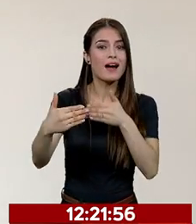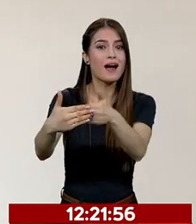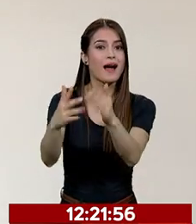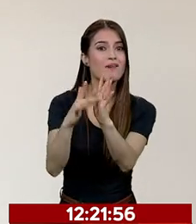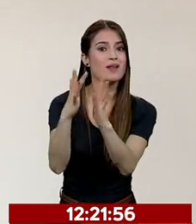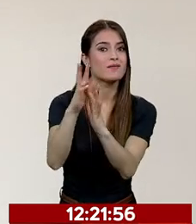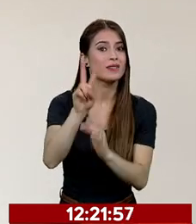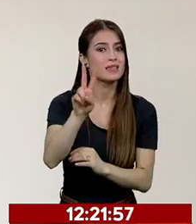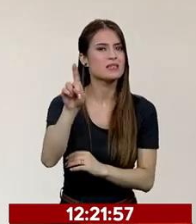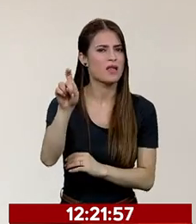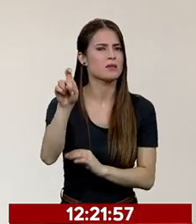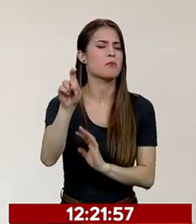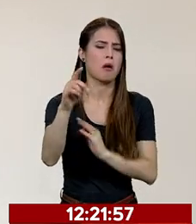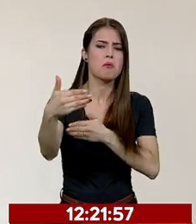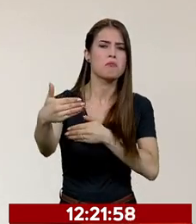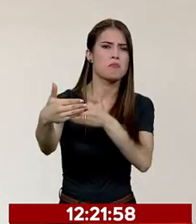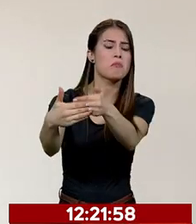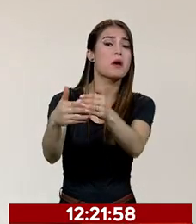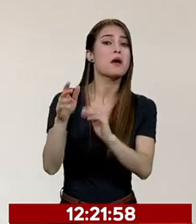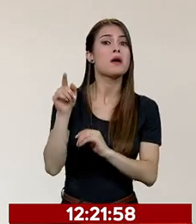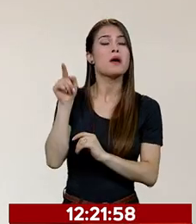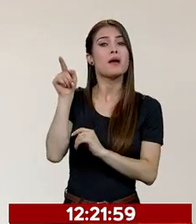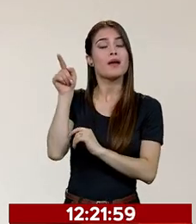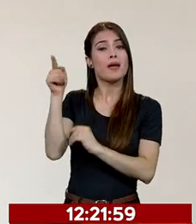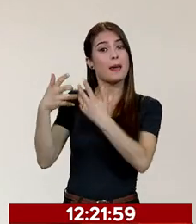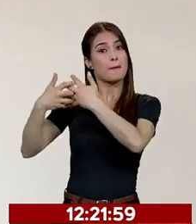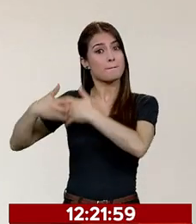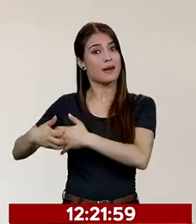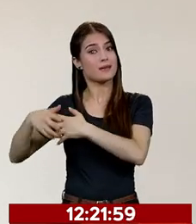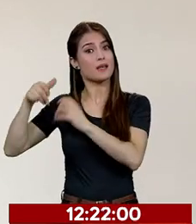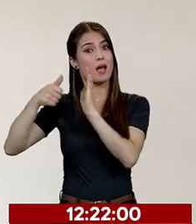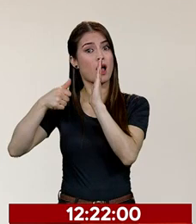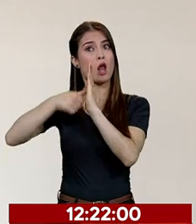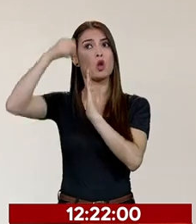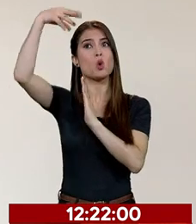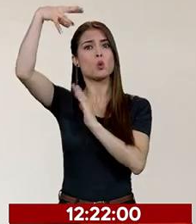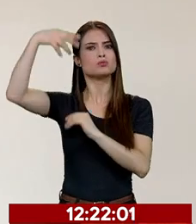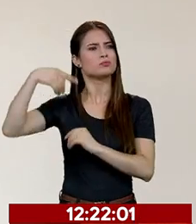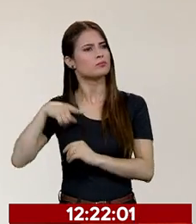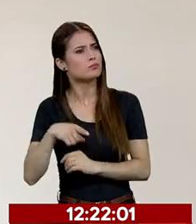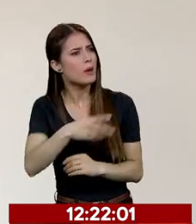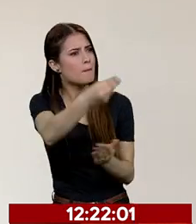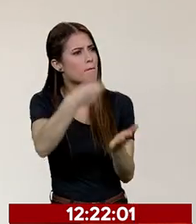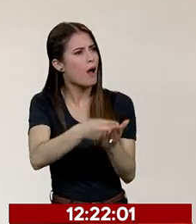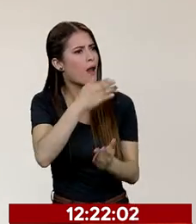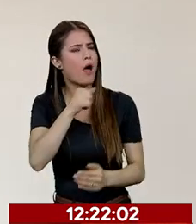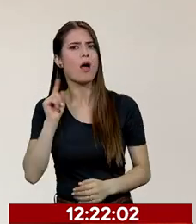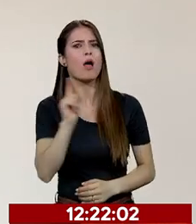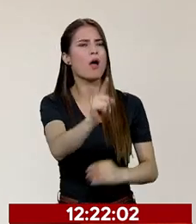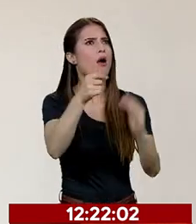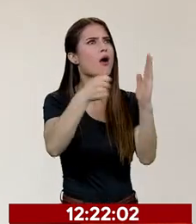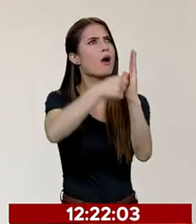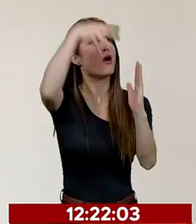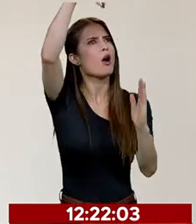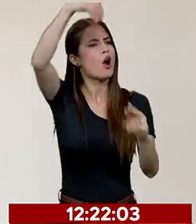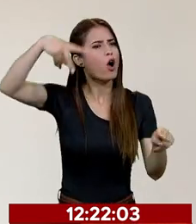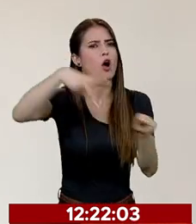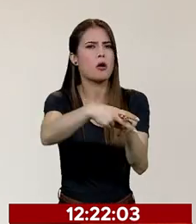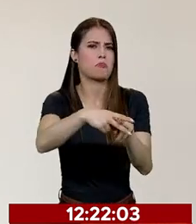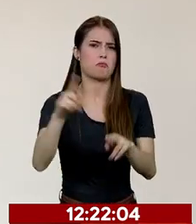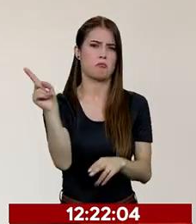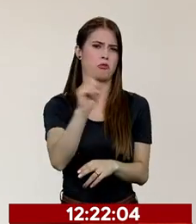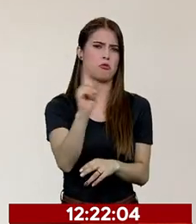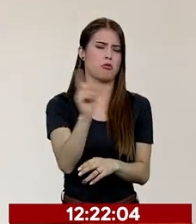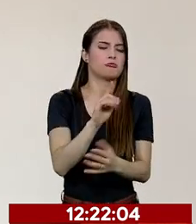se realizarán cortes para los clientes residenciales. La compañía seguirá leyendo